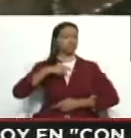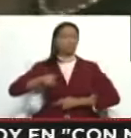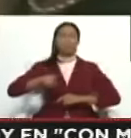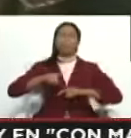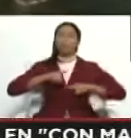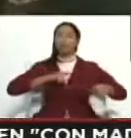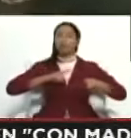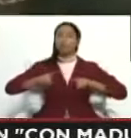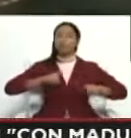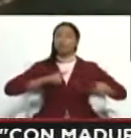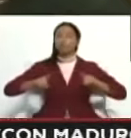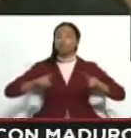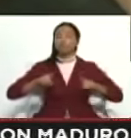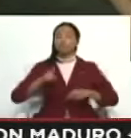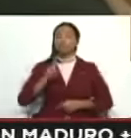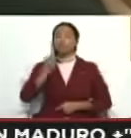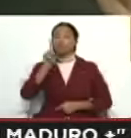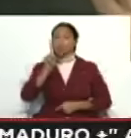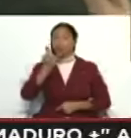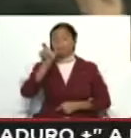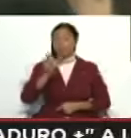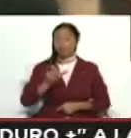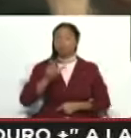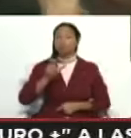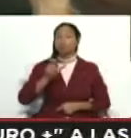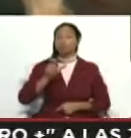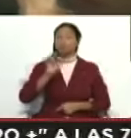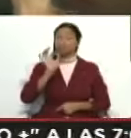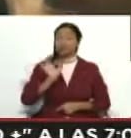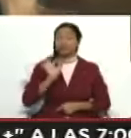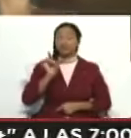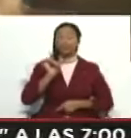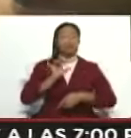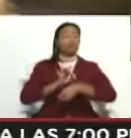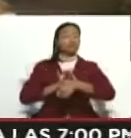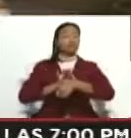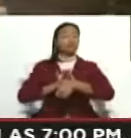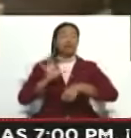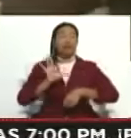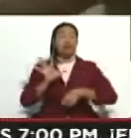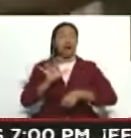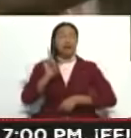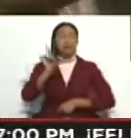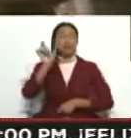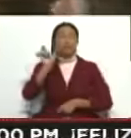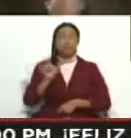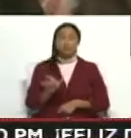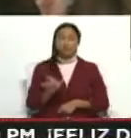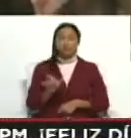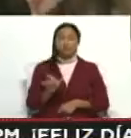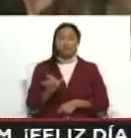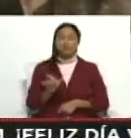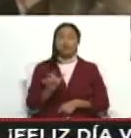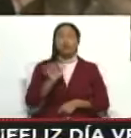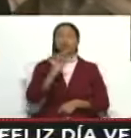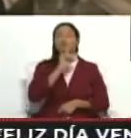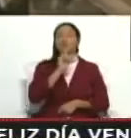juega un papel sumamente delicado en toda esta trama, como es